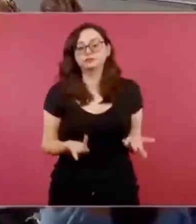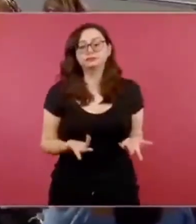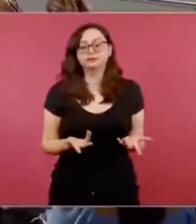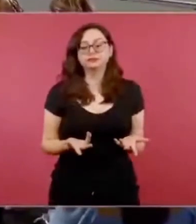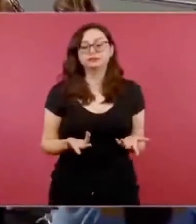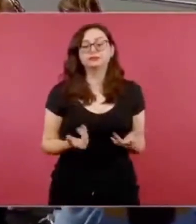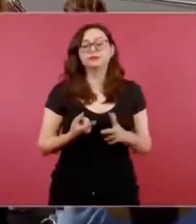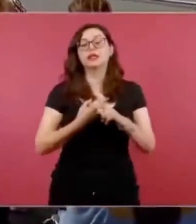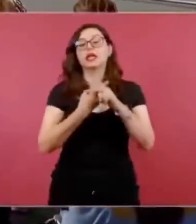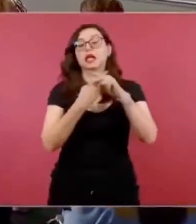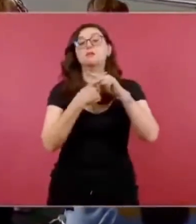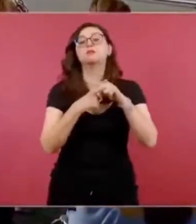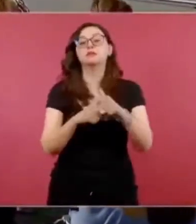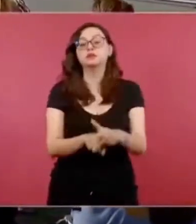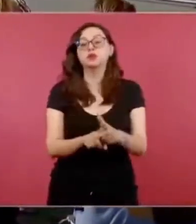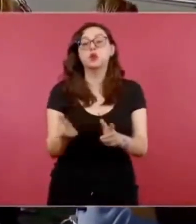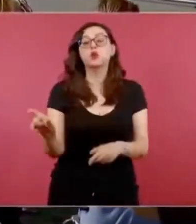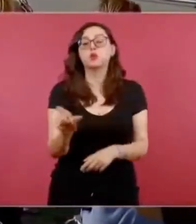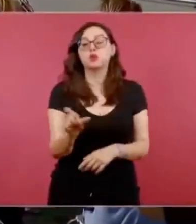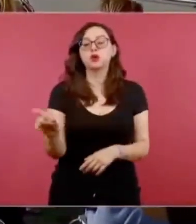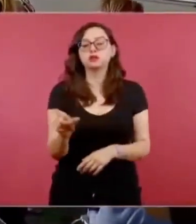lucha política de México